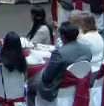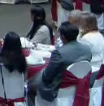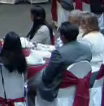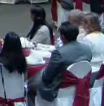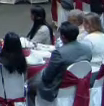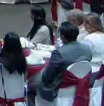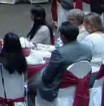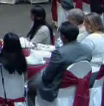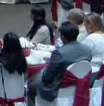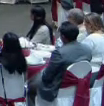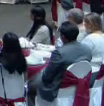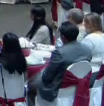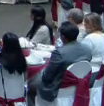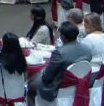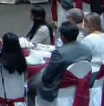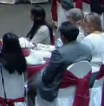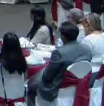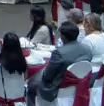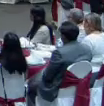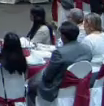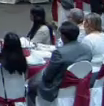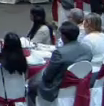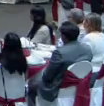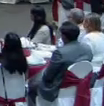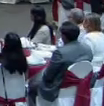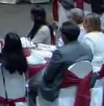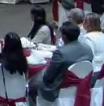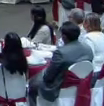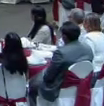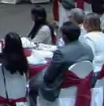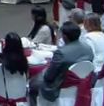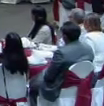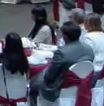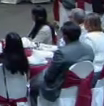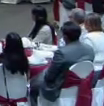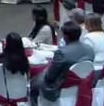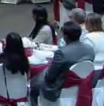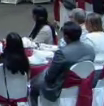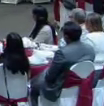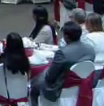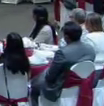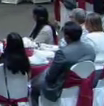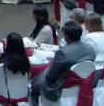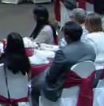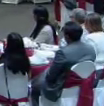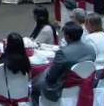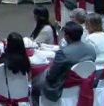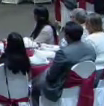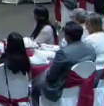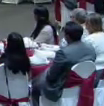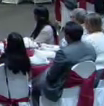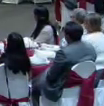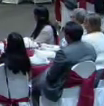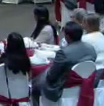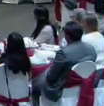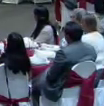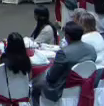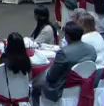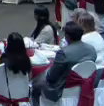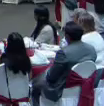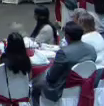Toma la palabra la maestra Luisa María Alcalde Luján, secretaria del Trabajo y Previsión Social.